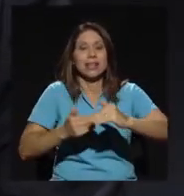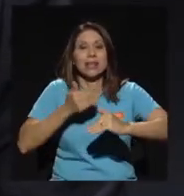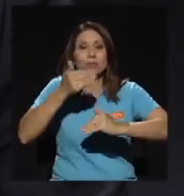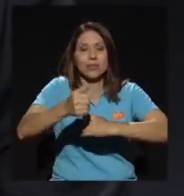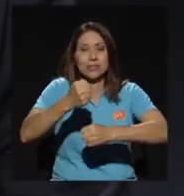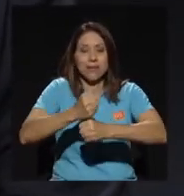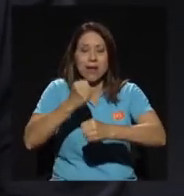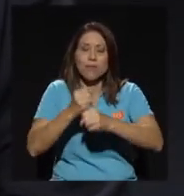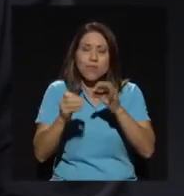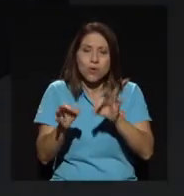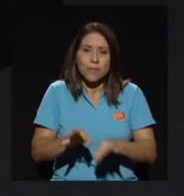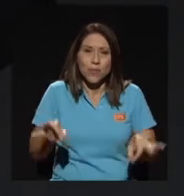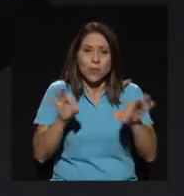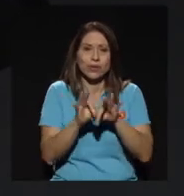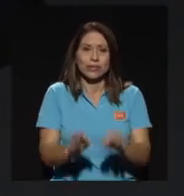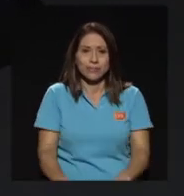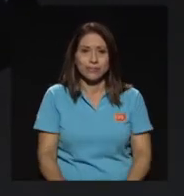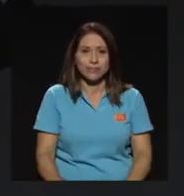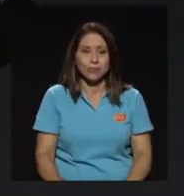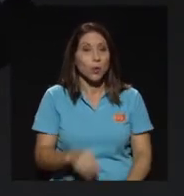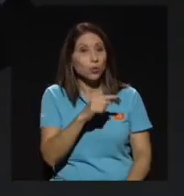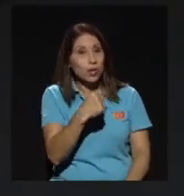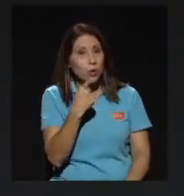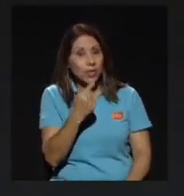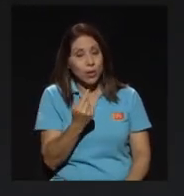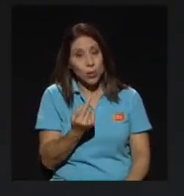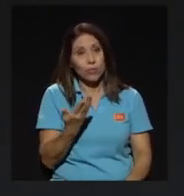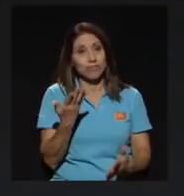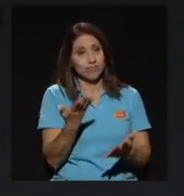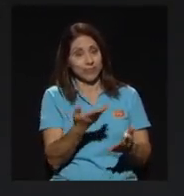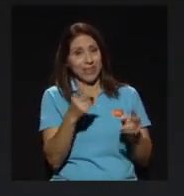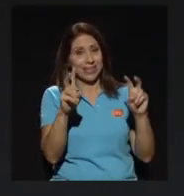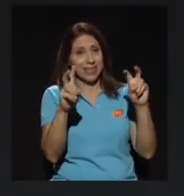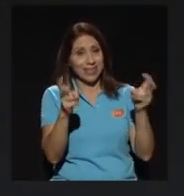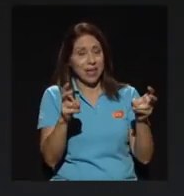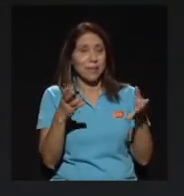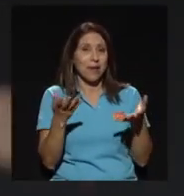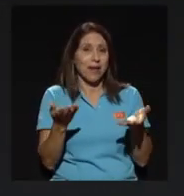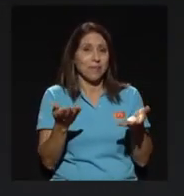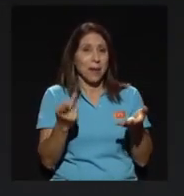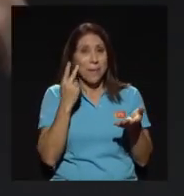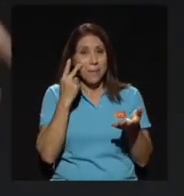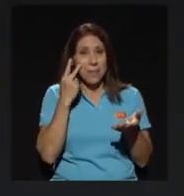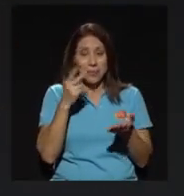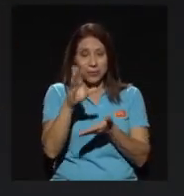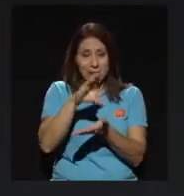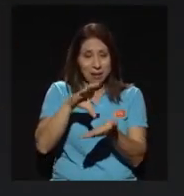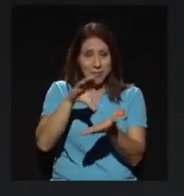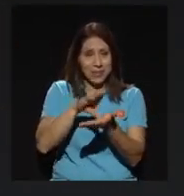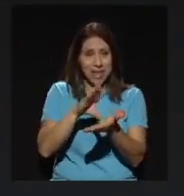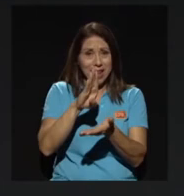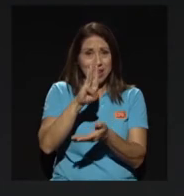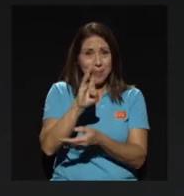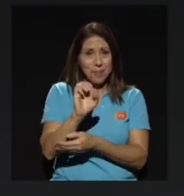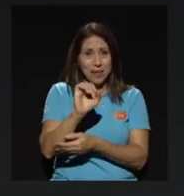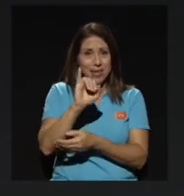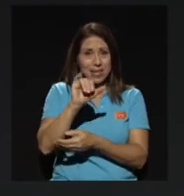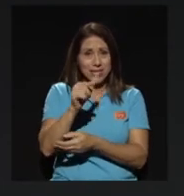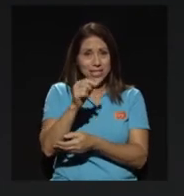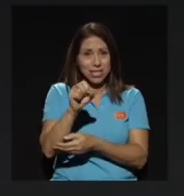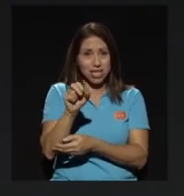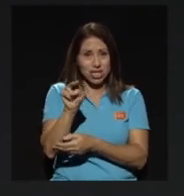usted lo dijo hace un ratito esas carreteras que cortan beijing que que todavía es cerca